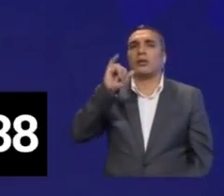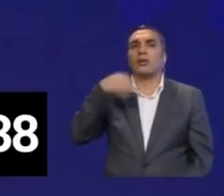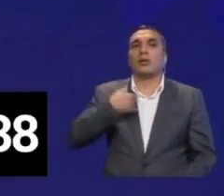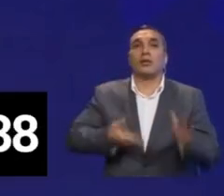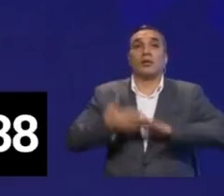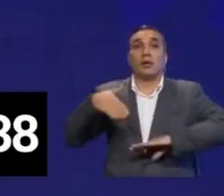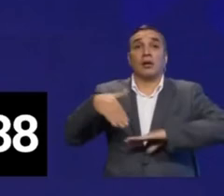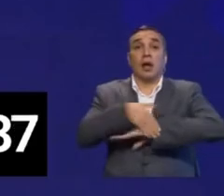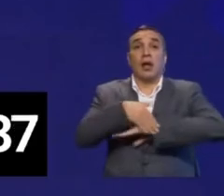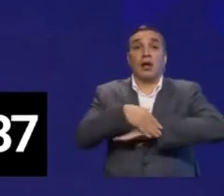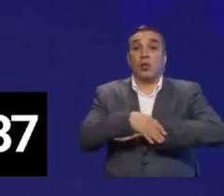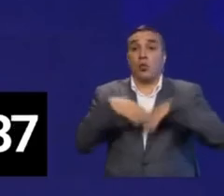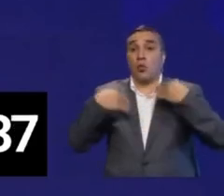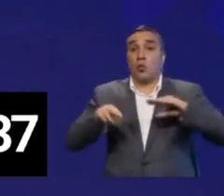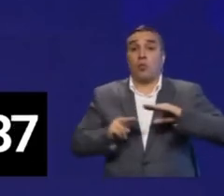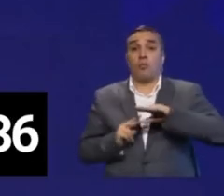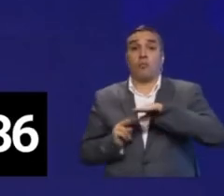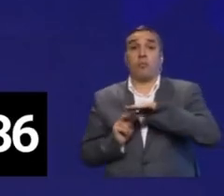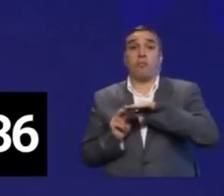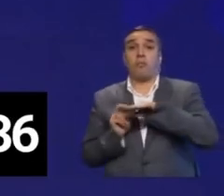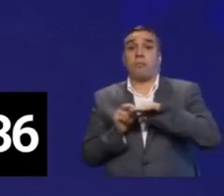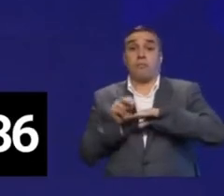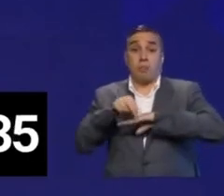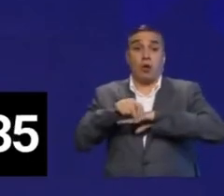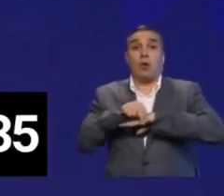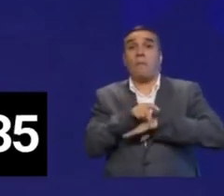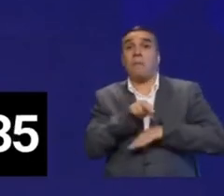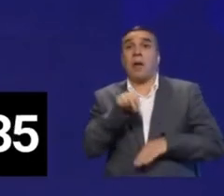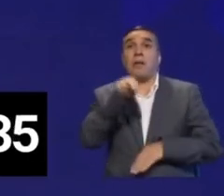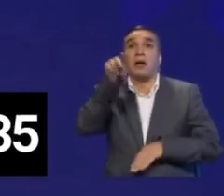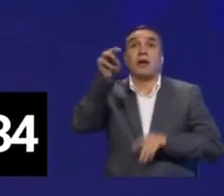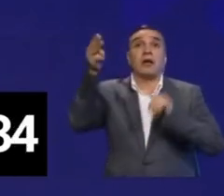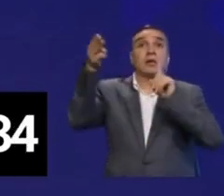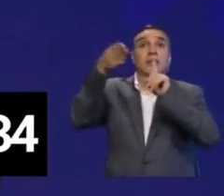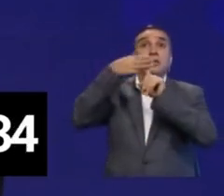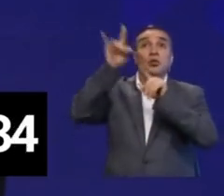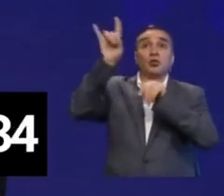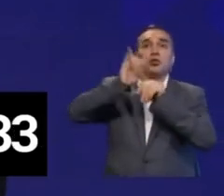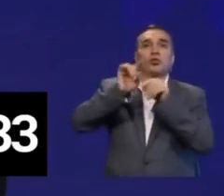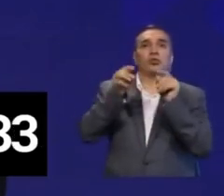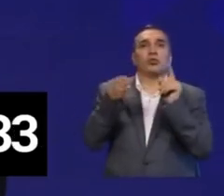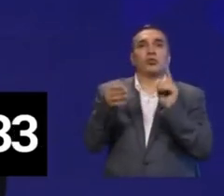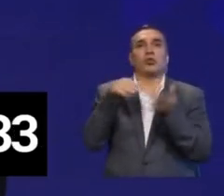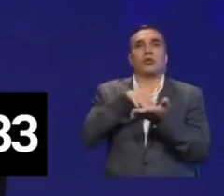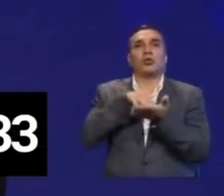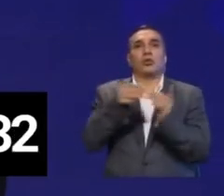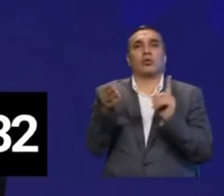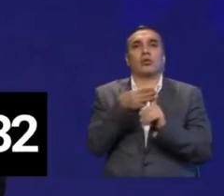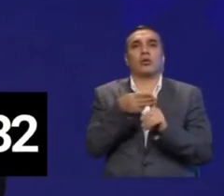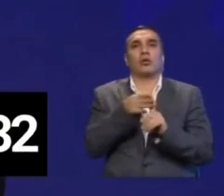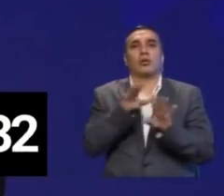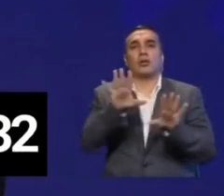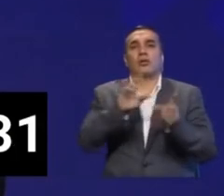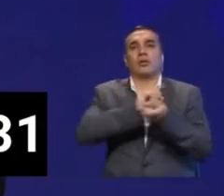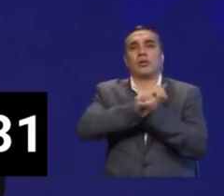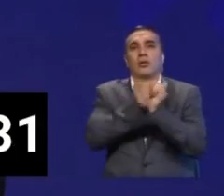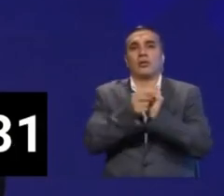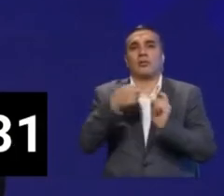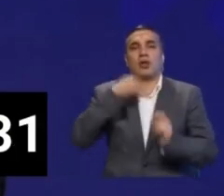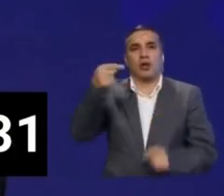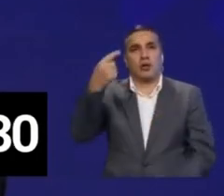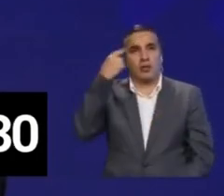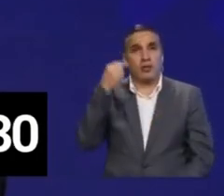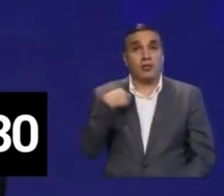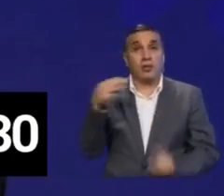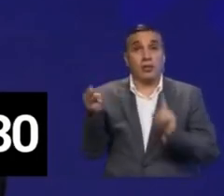la carretera, subir a una pequeña loma, tener algo de señal para poder conectarme en las clases de Internet. Eso cambia en mi gobierno.